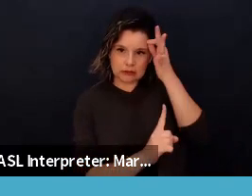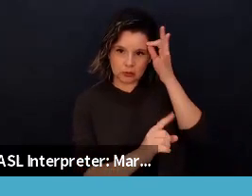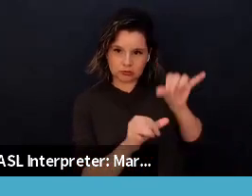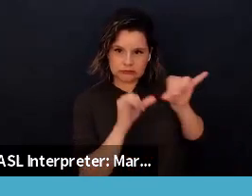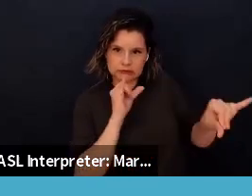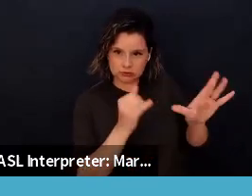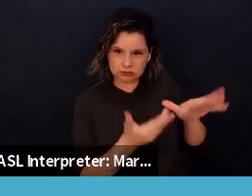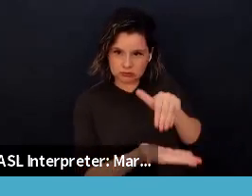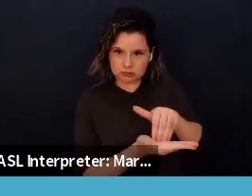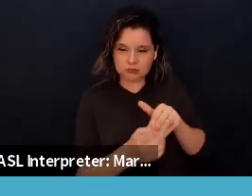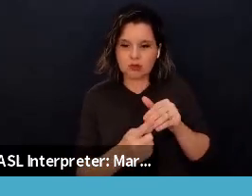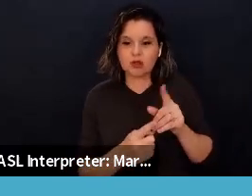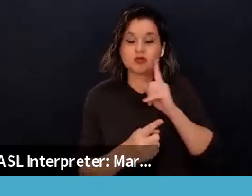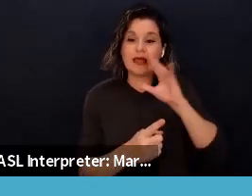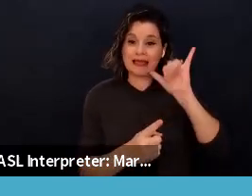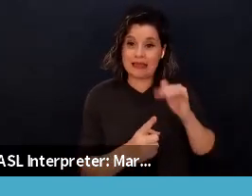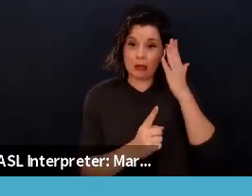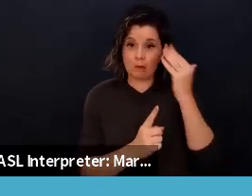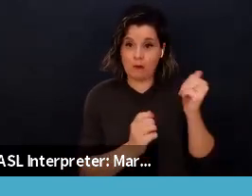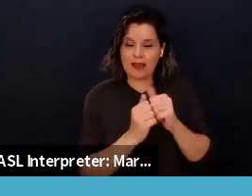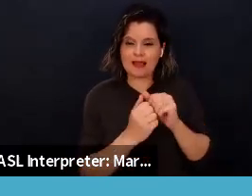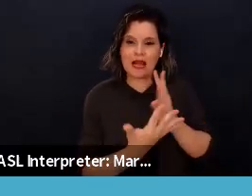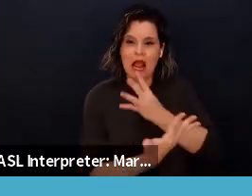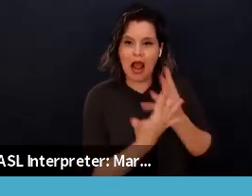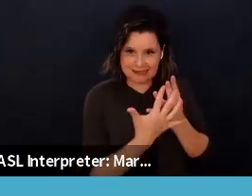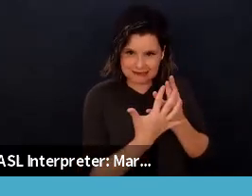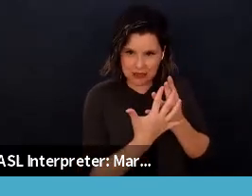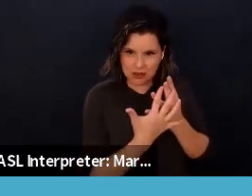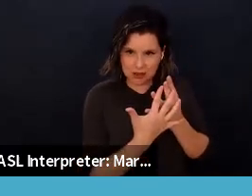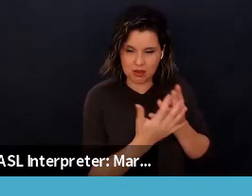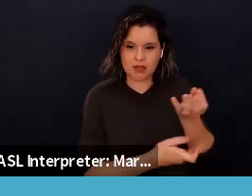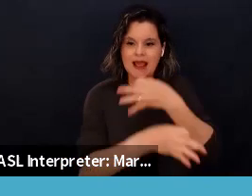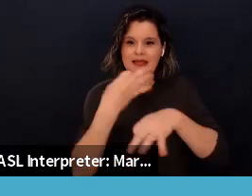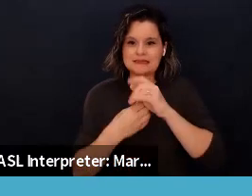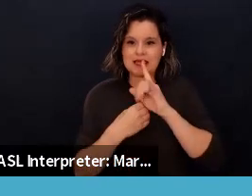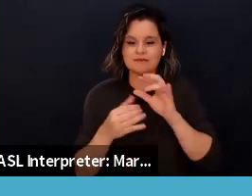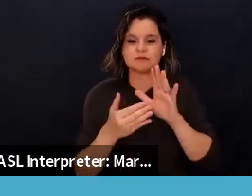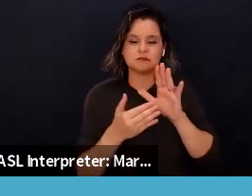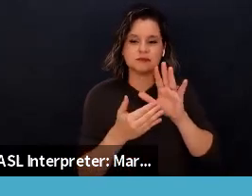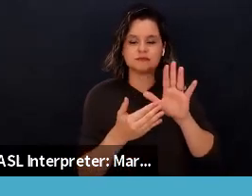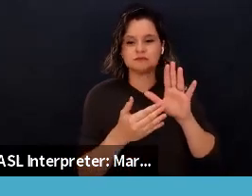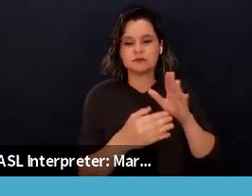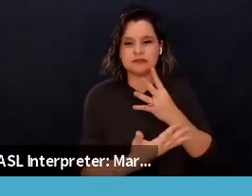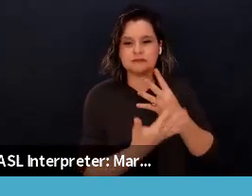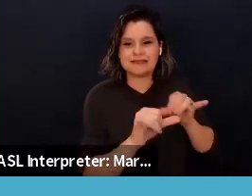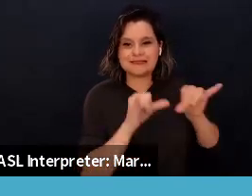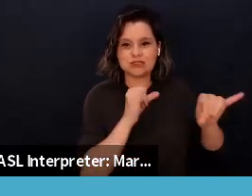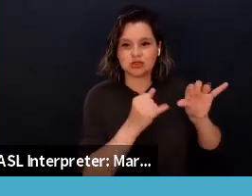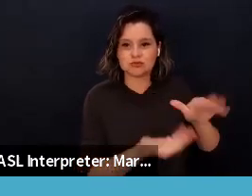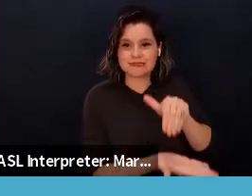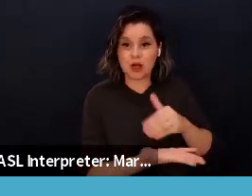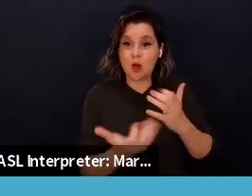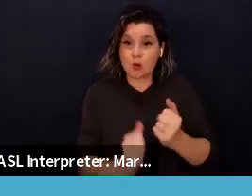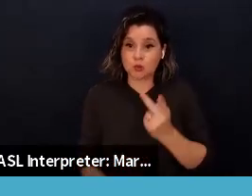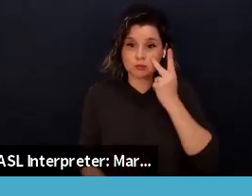Y por eso digo cárcel en vez de centro de detención muchas veces, porque quiero que ustedes